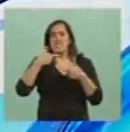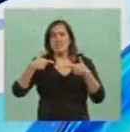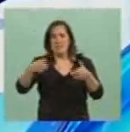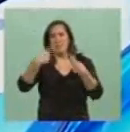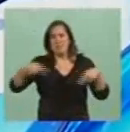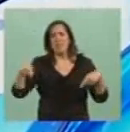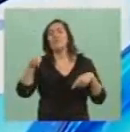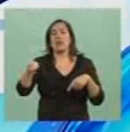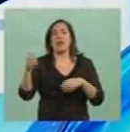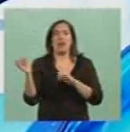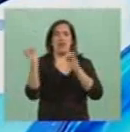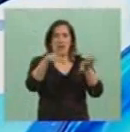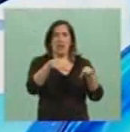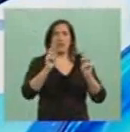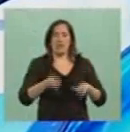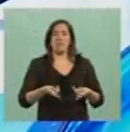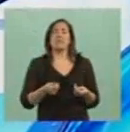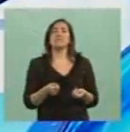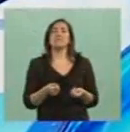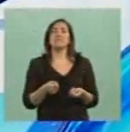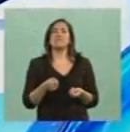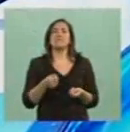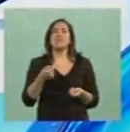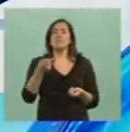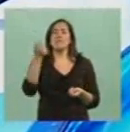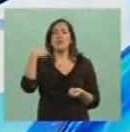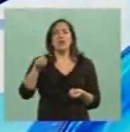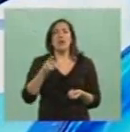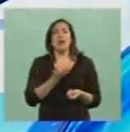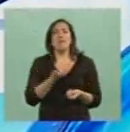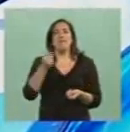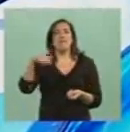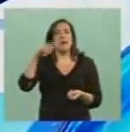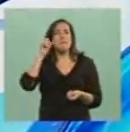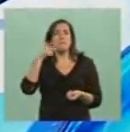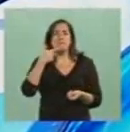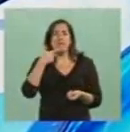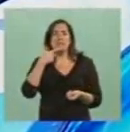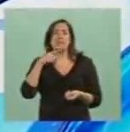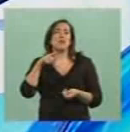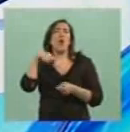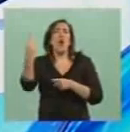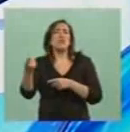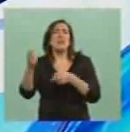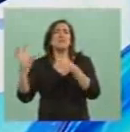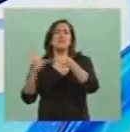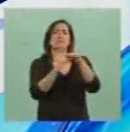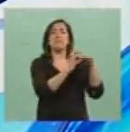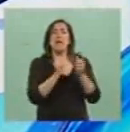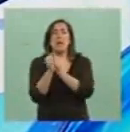videoconferencia, creo, ¿no es cierto?, cuando hicimos, Farmesa, productora de proteínas, Priva, y algunas empresas que